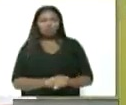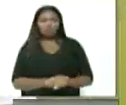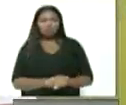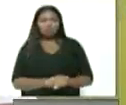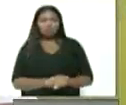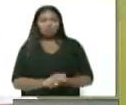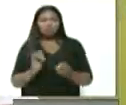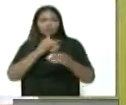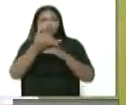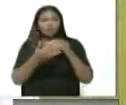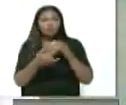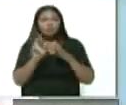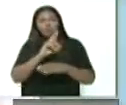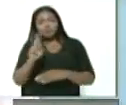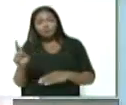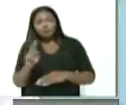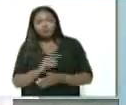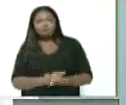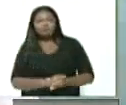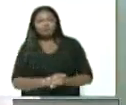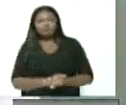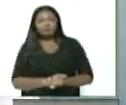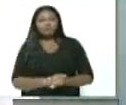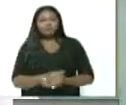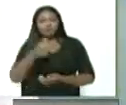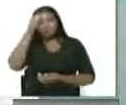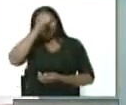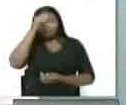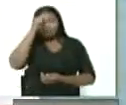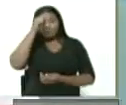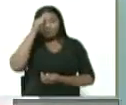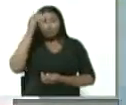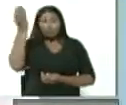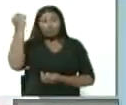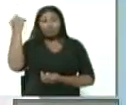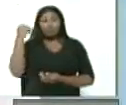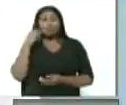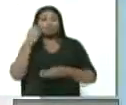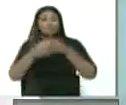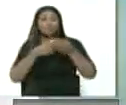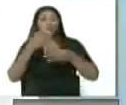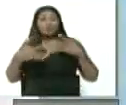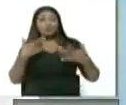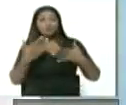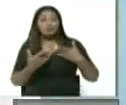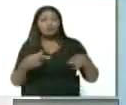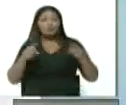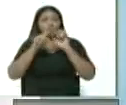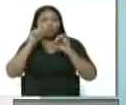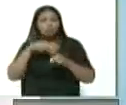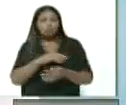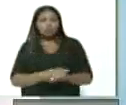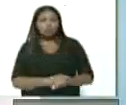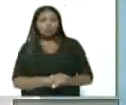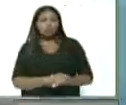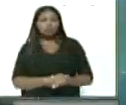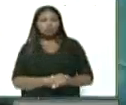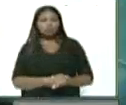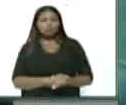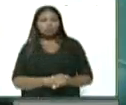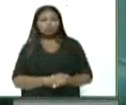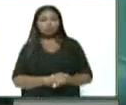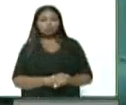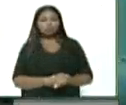república bien desde el domingo pasado nosotros hicimos una actividad en el almacén